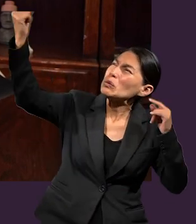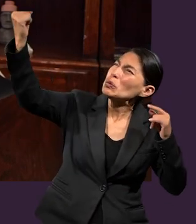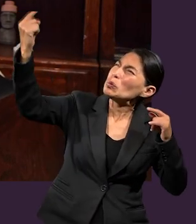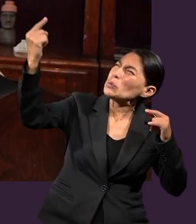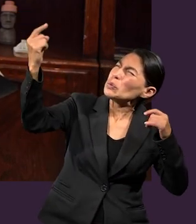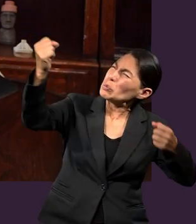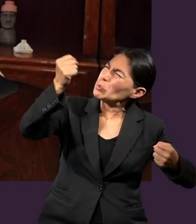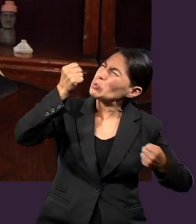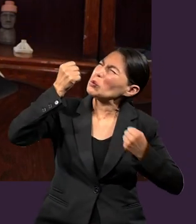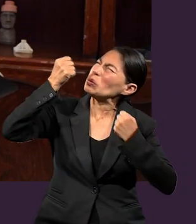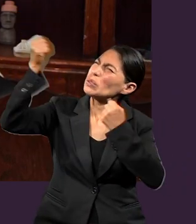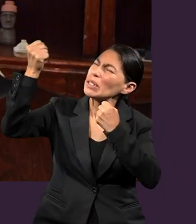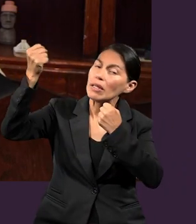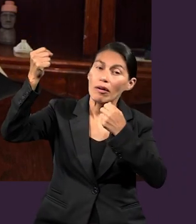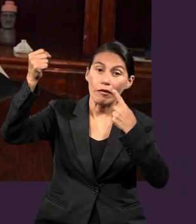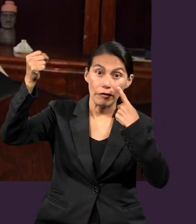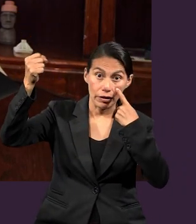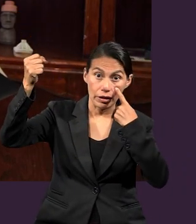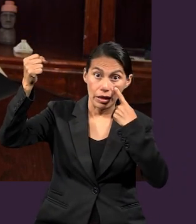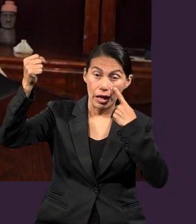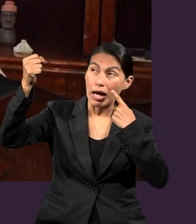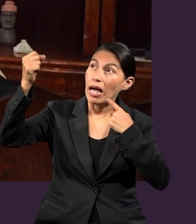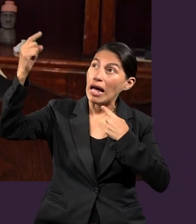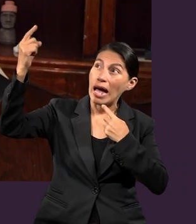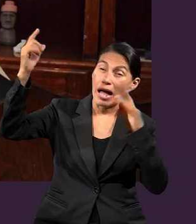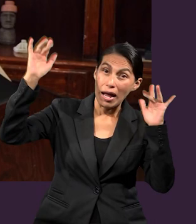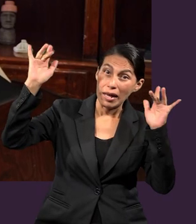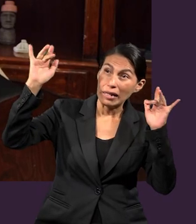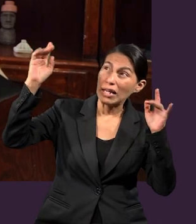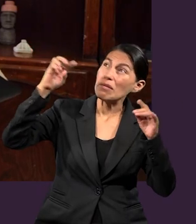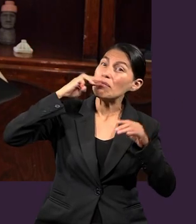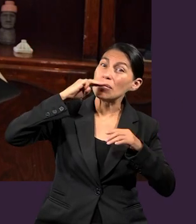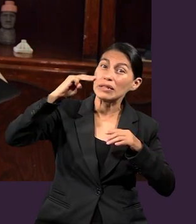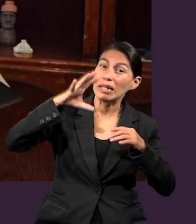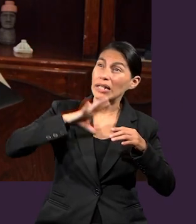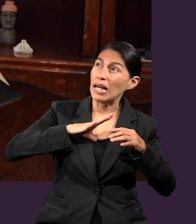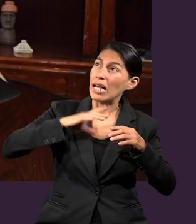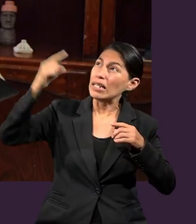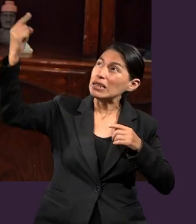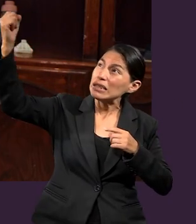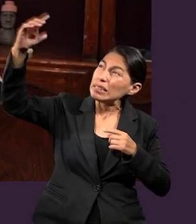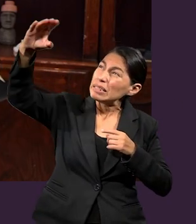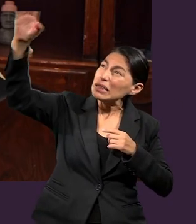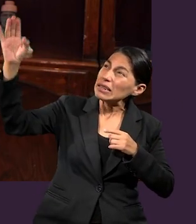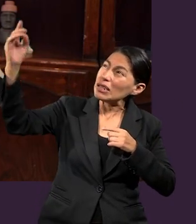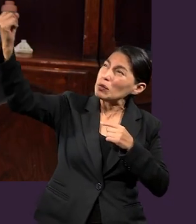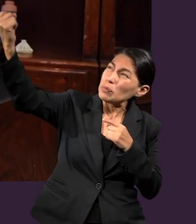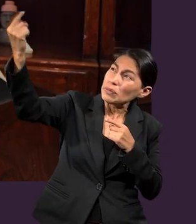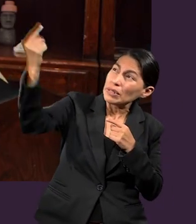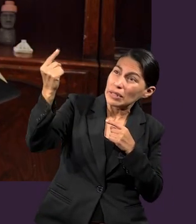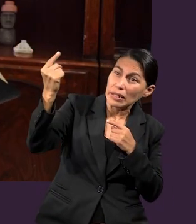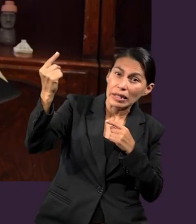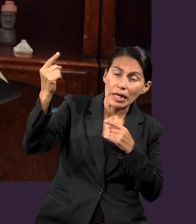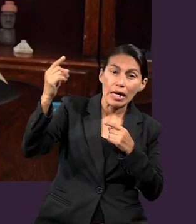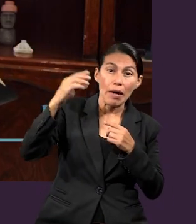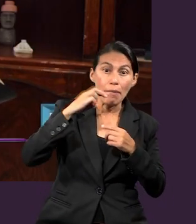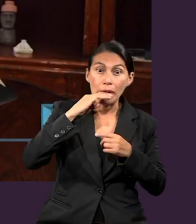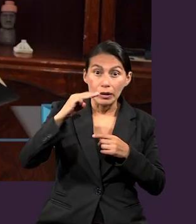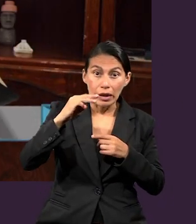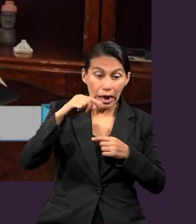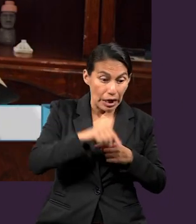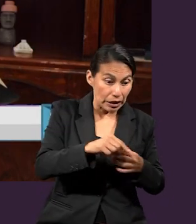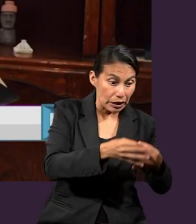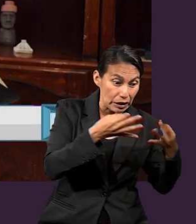cielo con gran poder. La característica es un ángel, un mensajero que desciende del cielo.